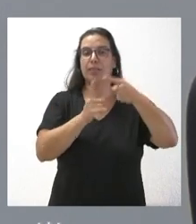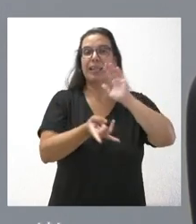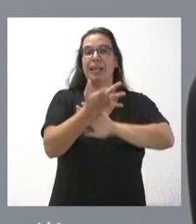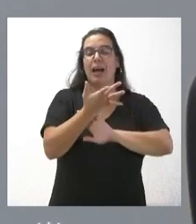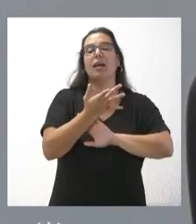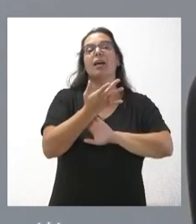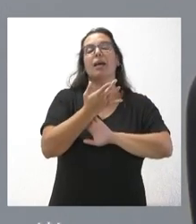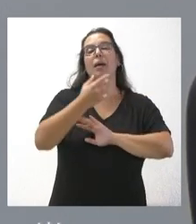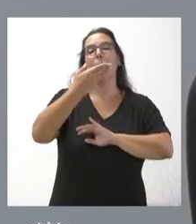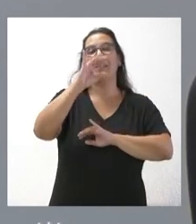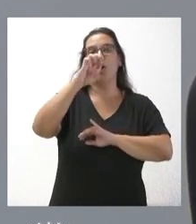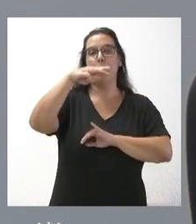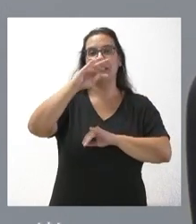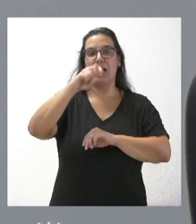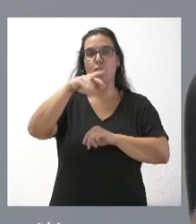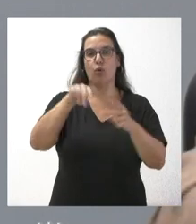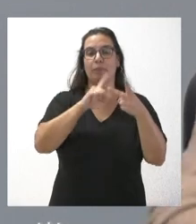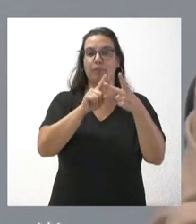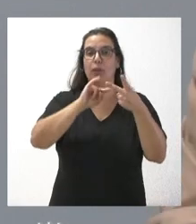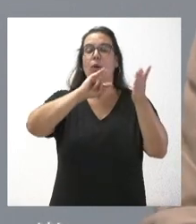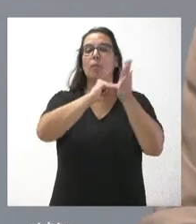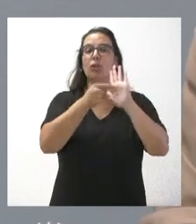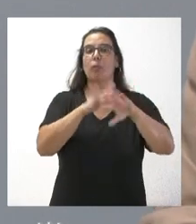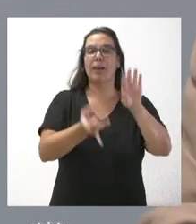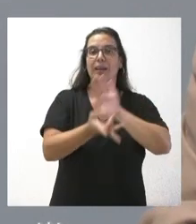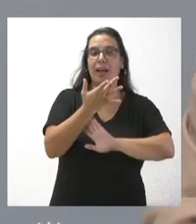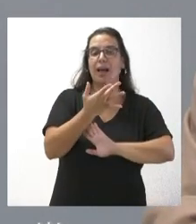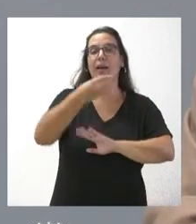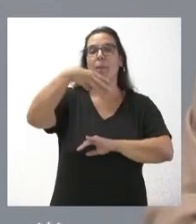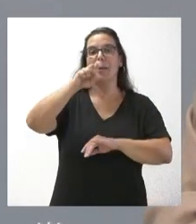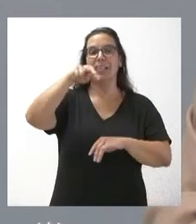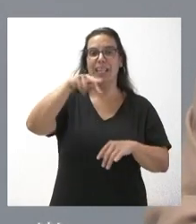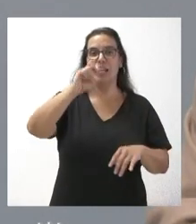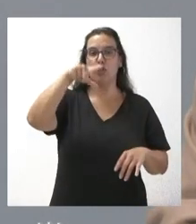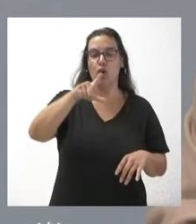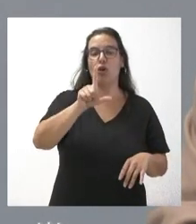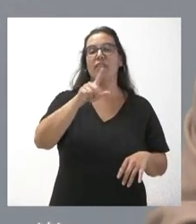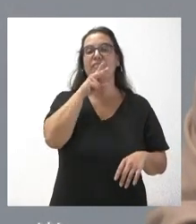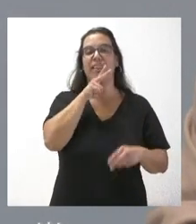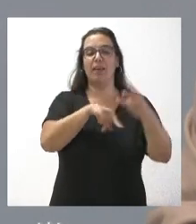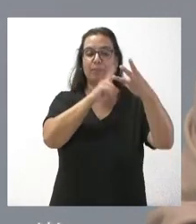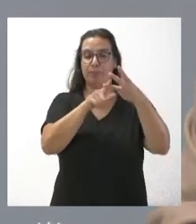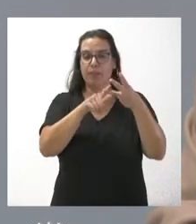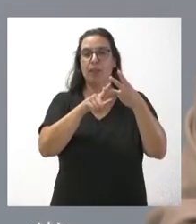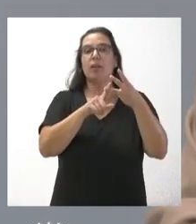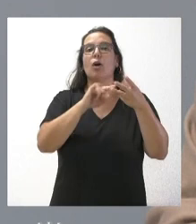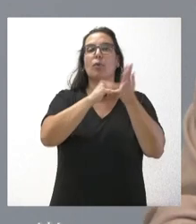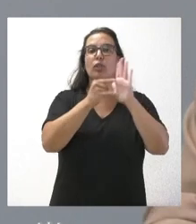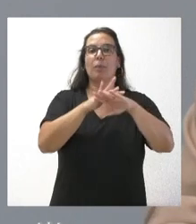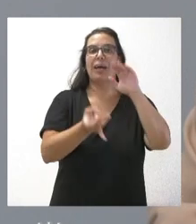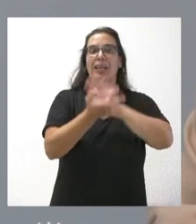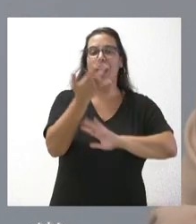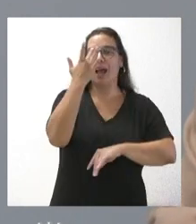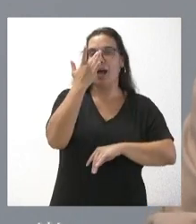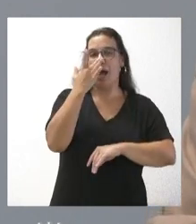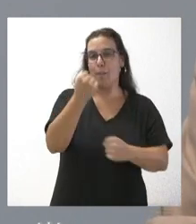biometano. El segundo, proyectos para la creación de metanol verde. En tercero, es un proyecto de producción de amoníaco verde.